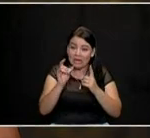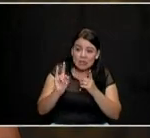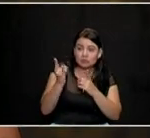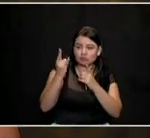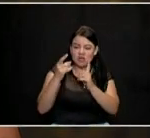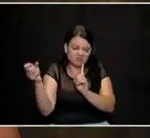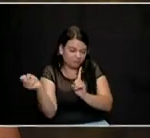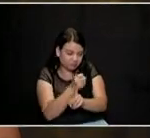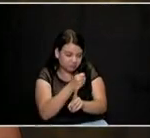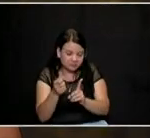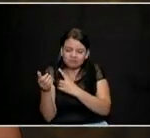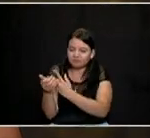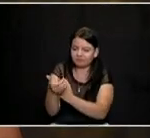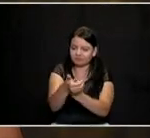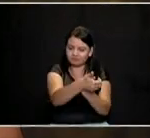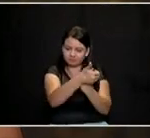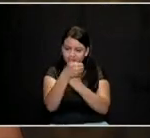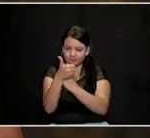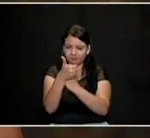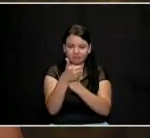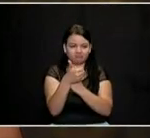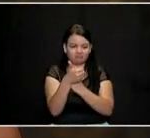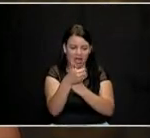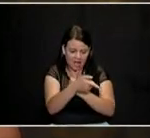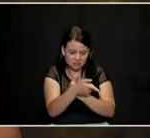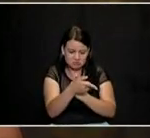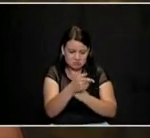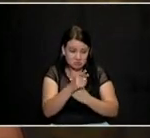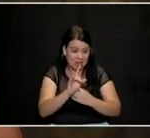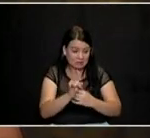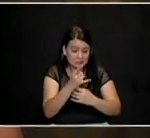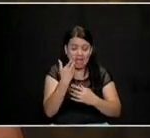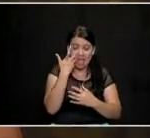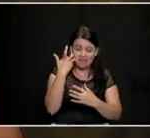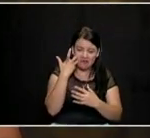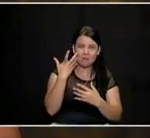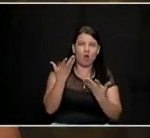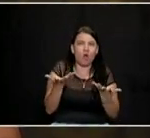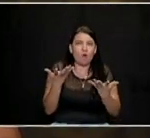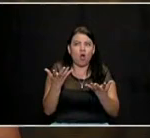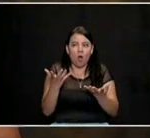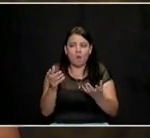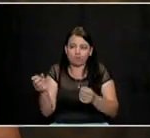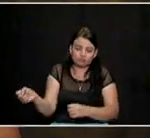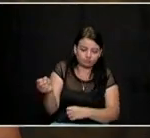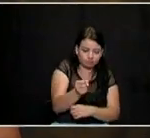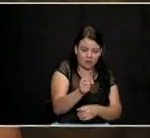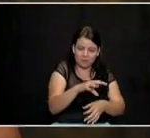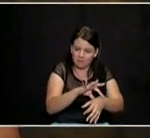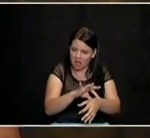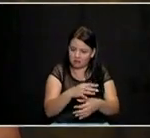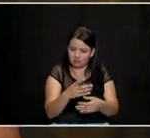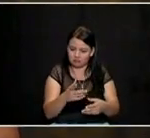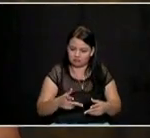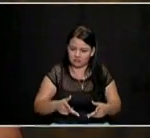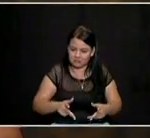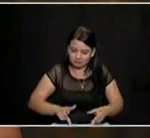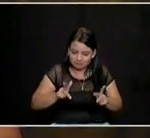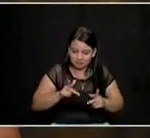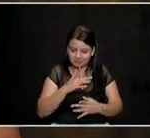mirar cómo podemos darle una salud tener en cuenta todos los programas y campañas